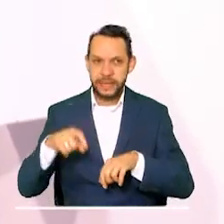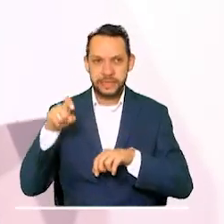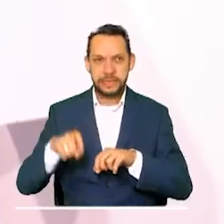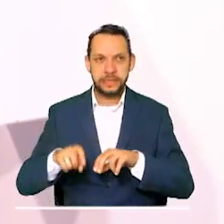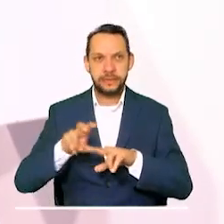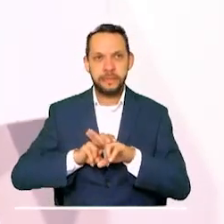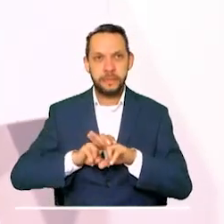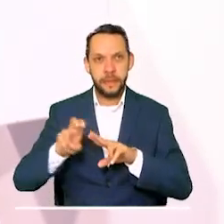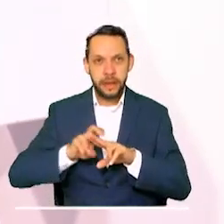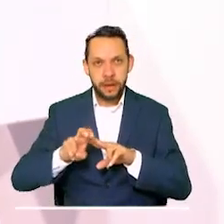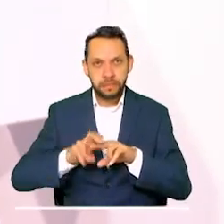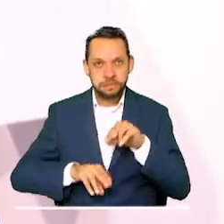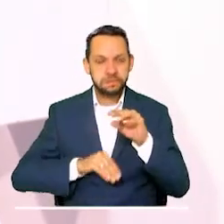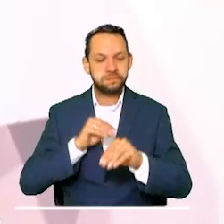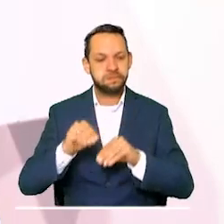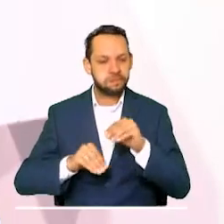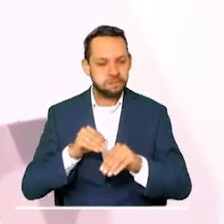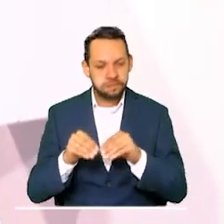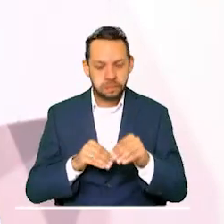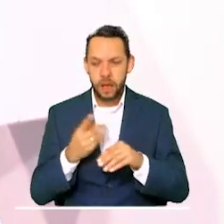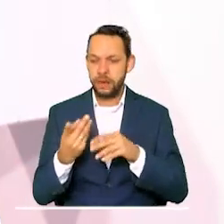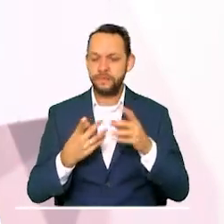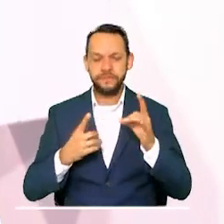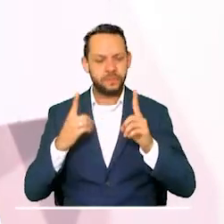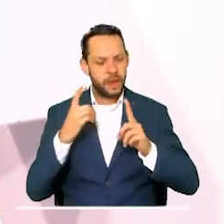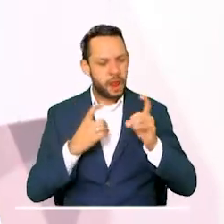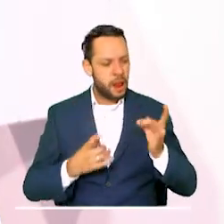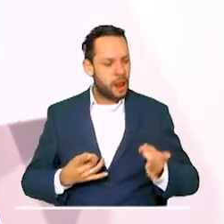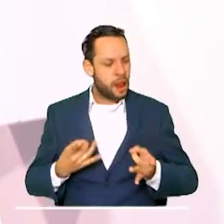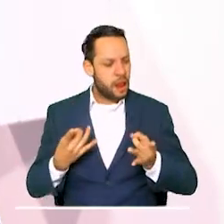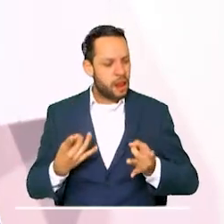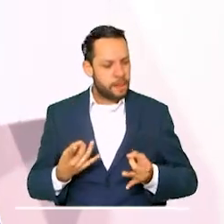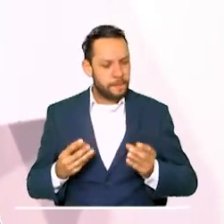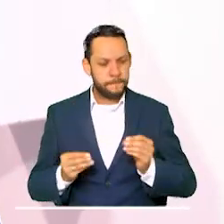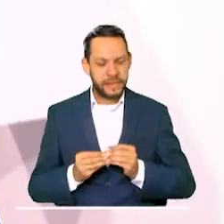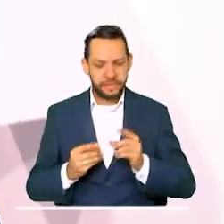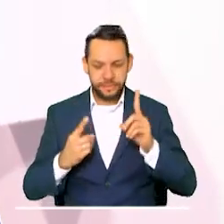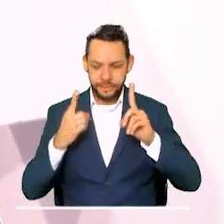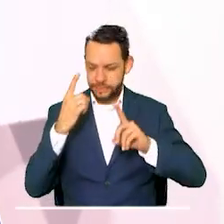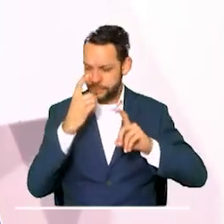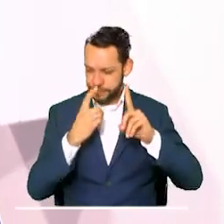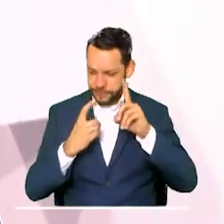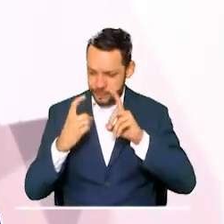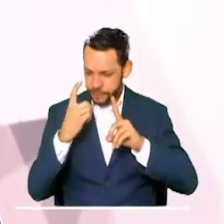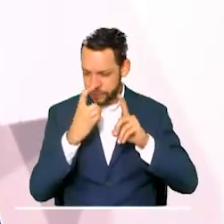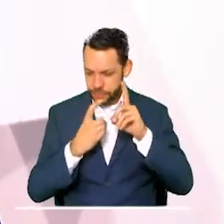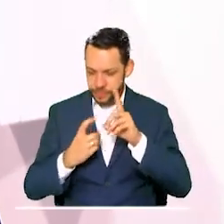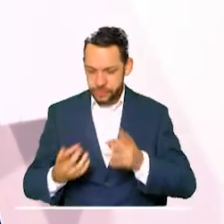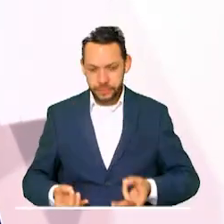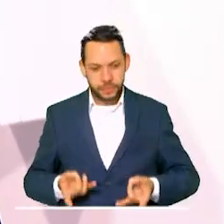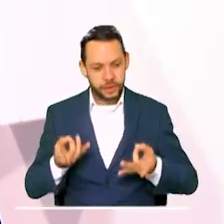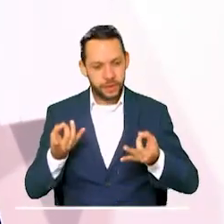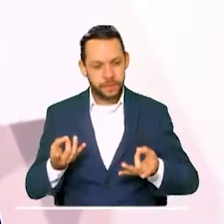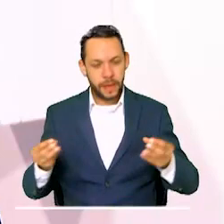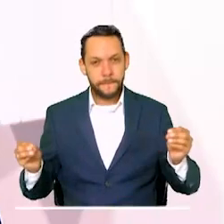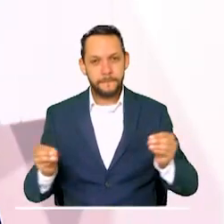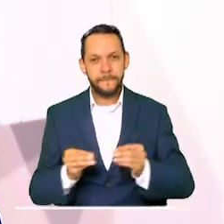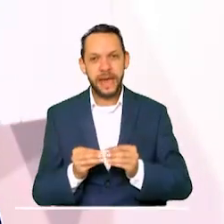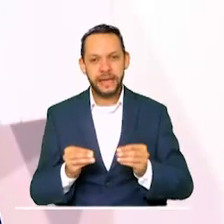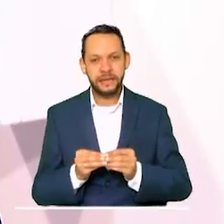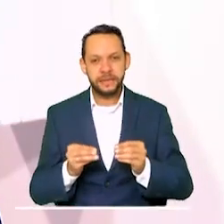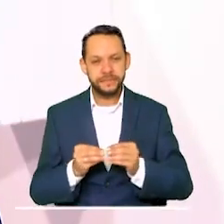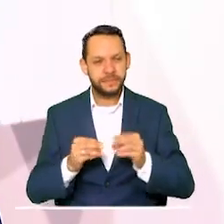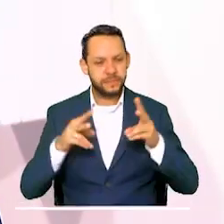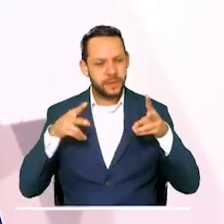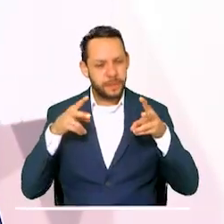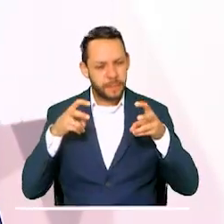con la medicina ayurvédica, el yoga, la meditación y, por supuesto, la nutrición consciente. Y hoy vamos a tratar un